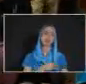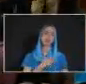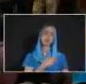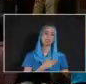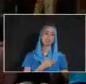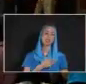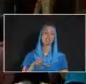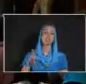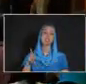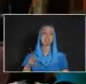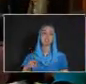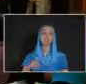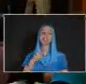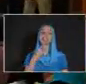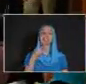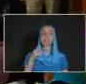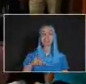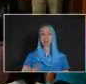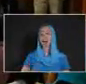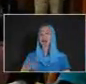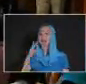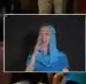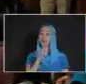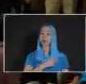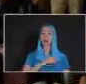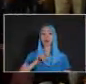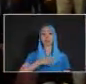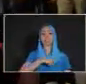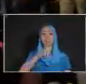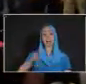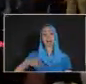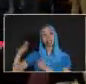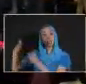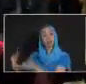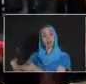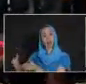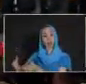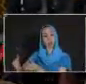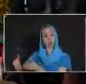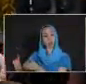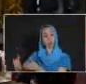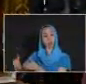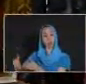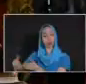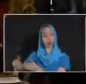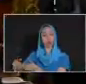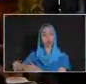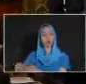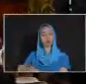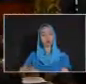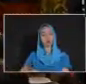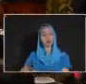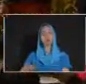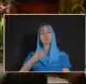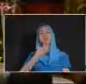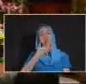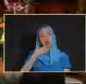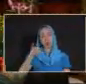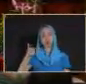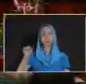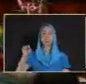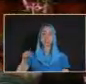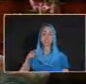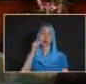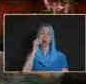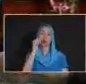Y que se voltee con el hermano o hermana que está a la par suya. Sería preferible que fueran varones